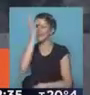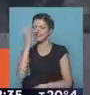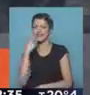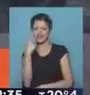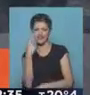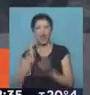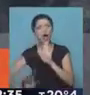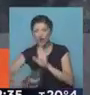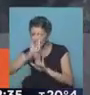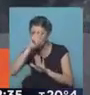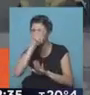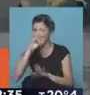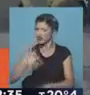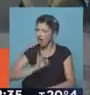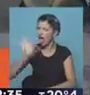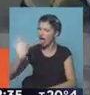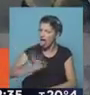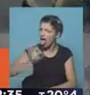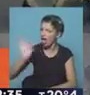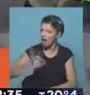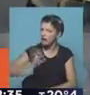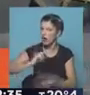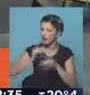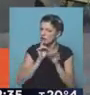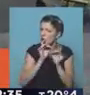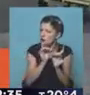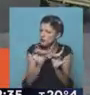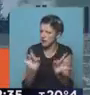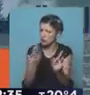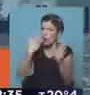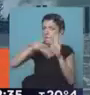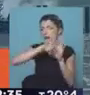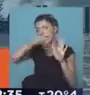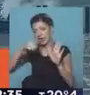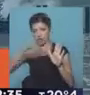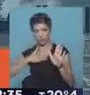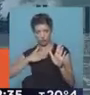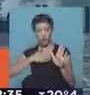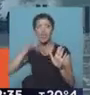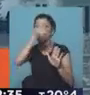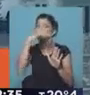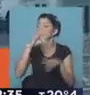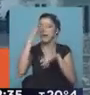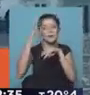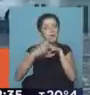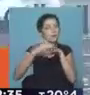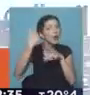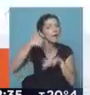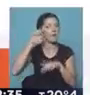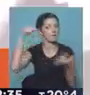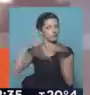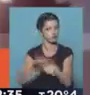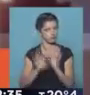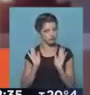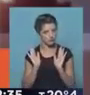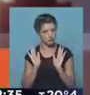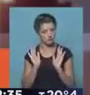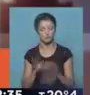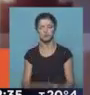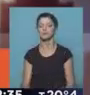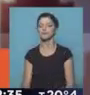Occidente lleva muchas más décadas emitiendo contaminantes y que, por lo tanto, tiene que asumir un esfuerzo mayor.